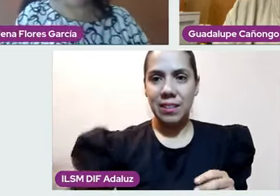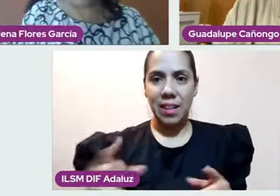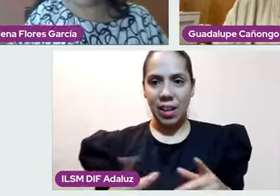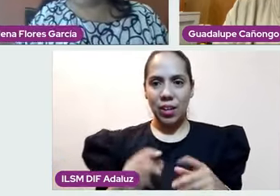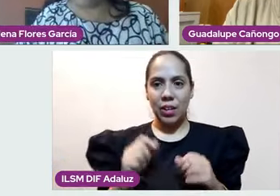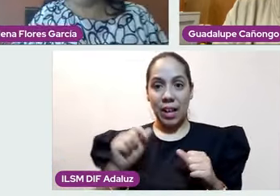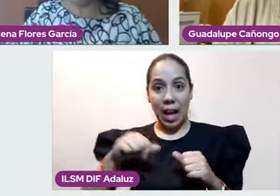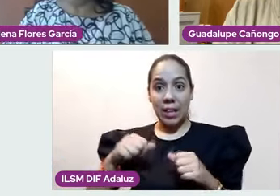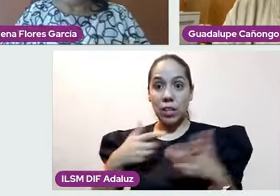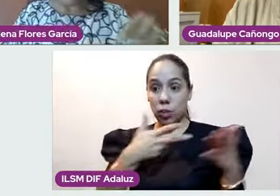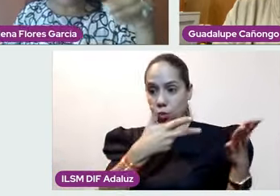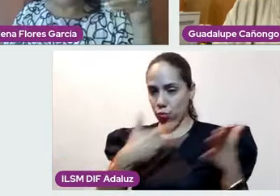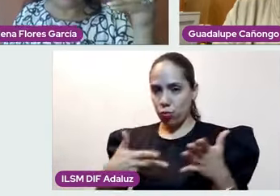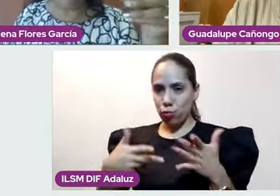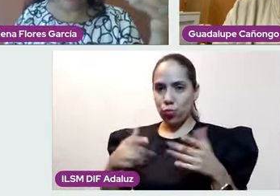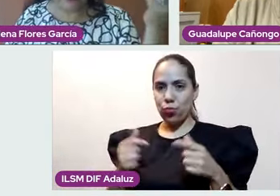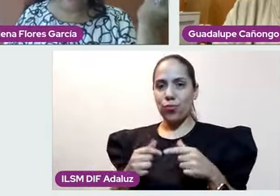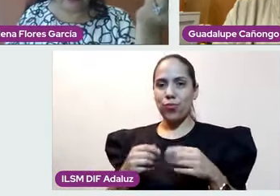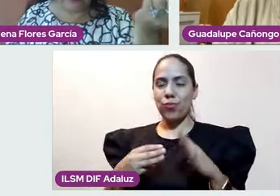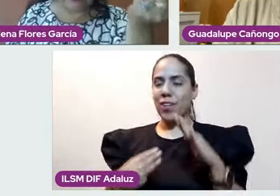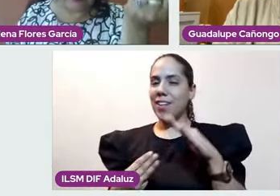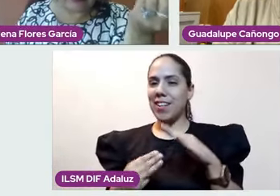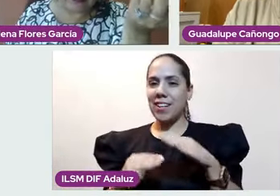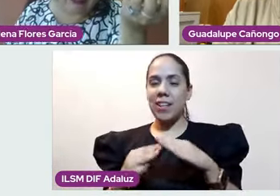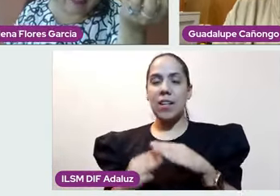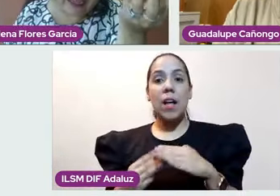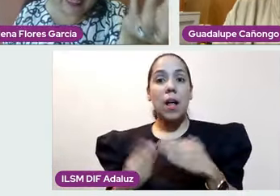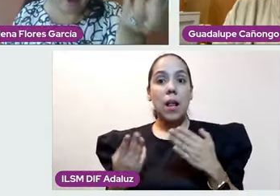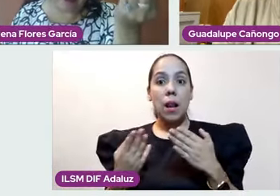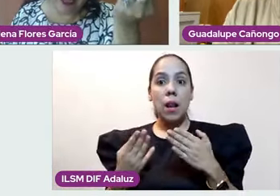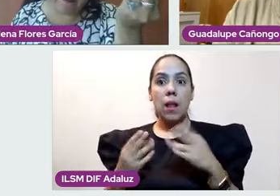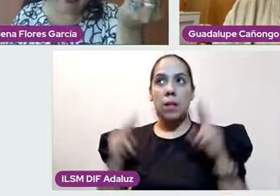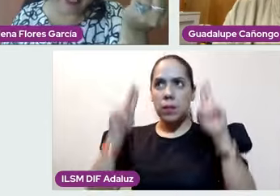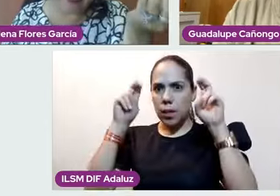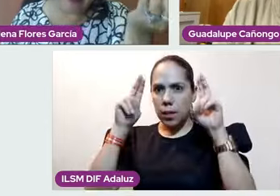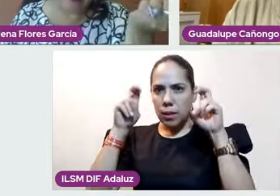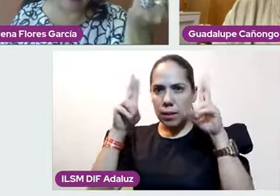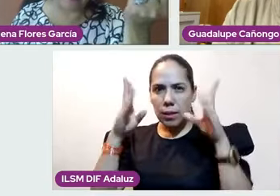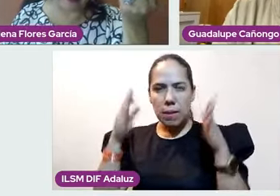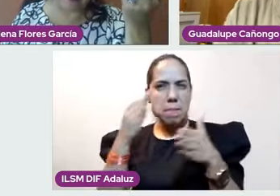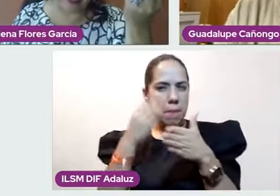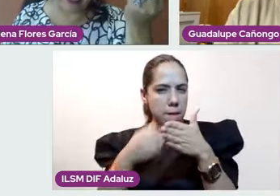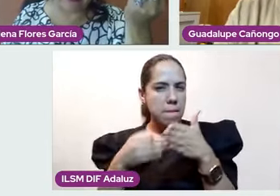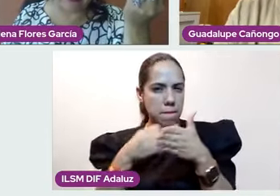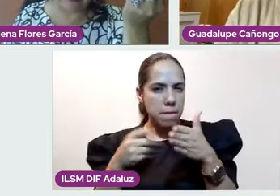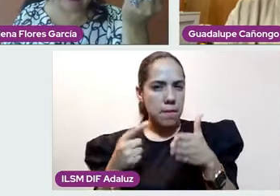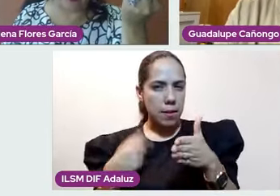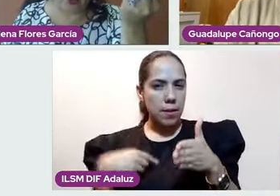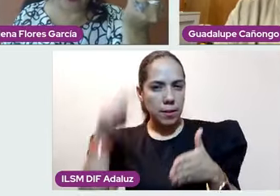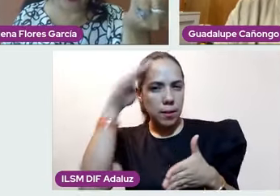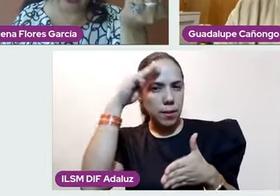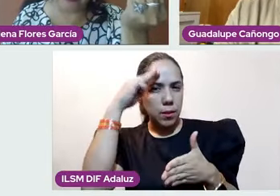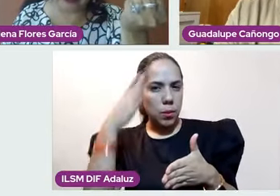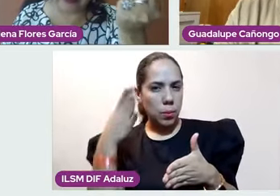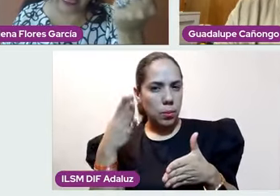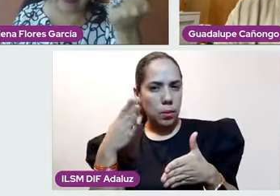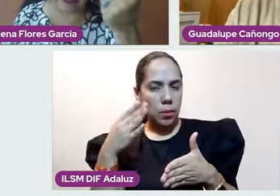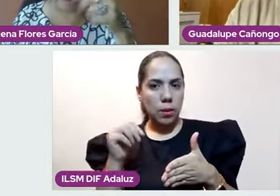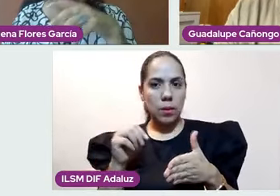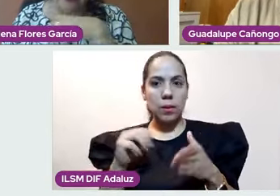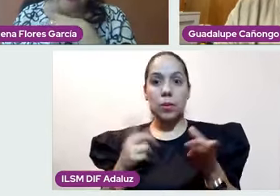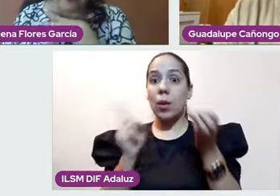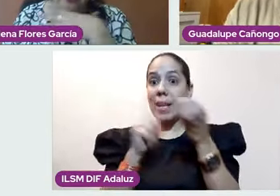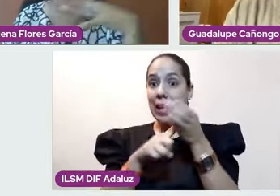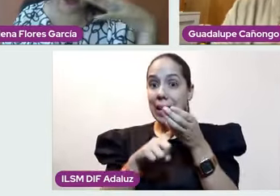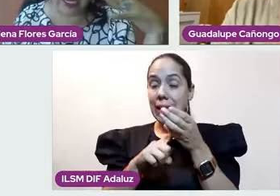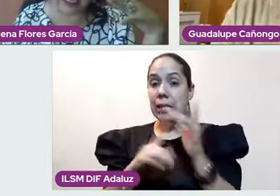tan sabrosa de café. El tema que faltaría o el gran pendiente en la inclusión digital de